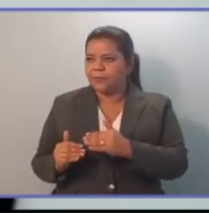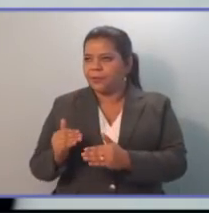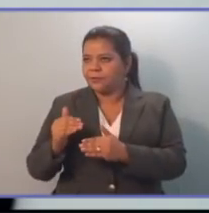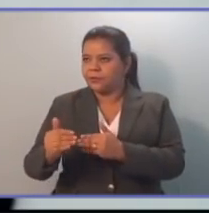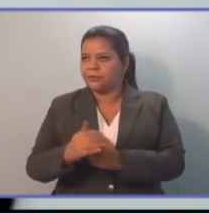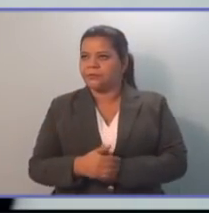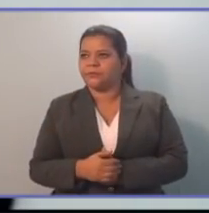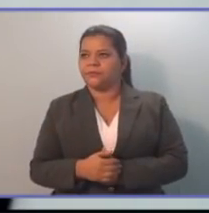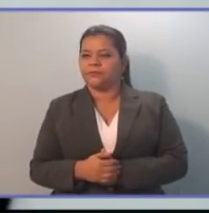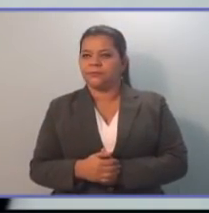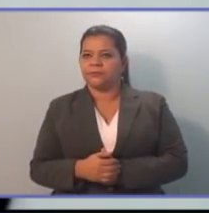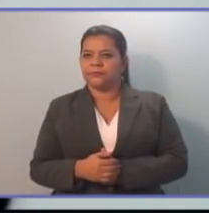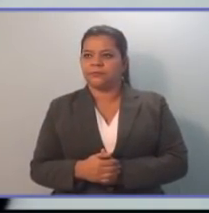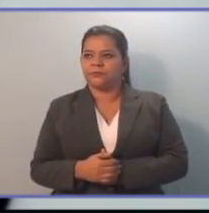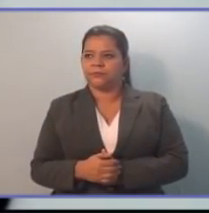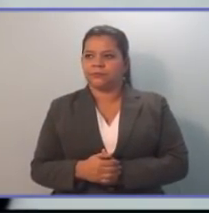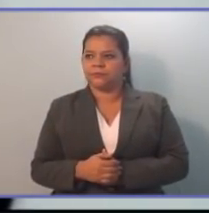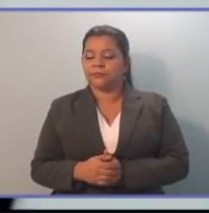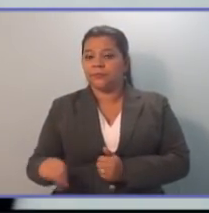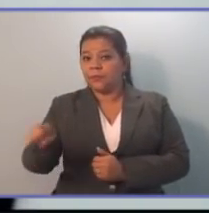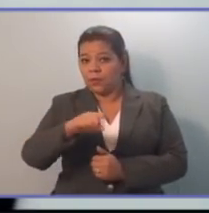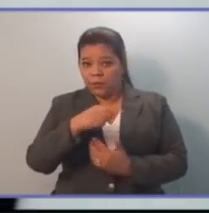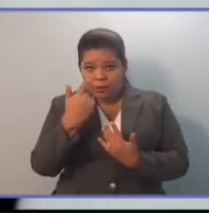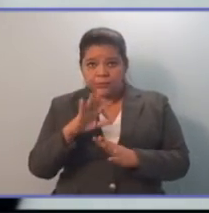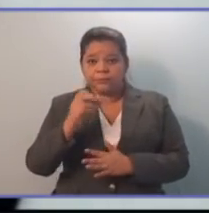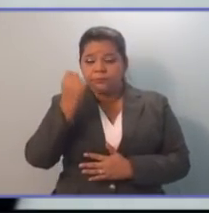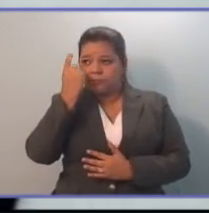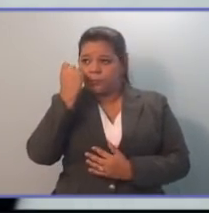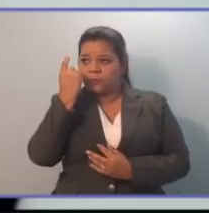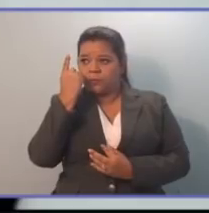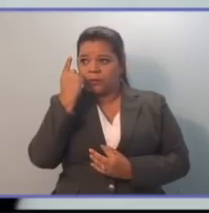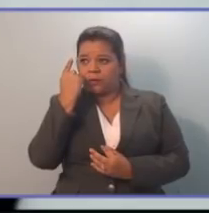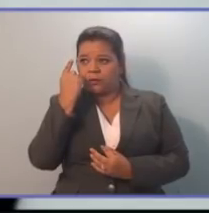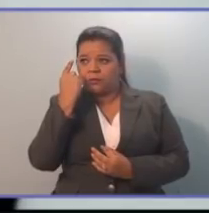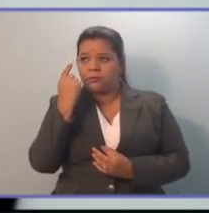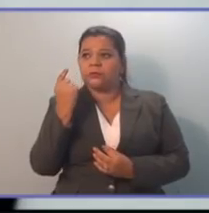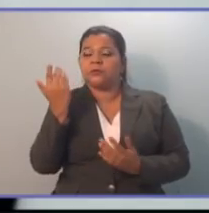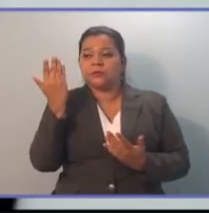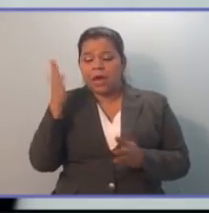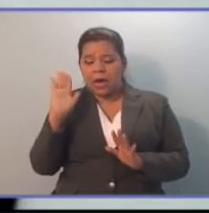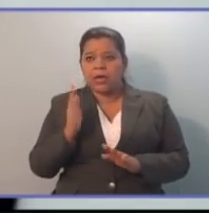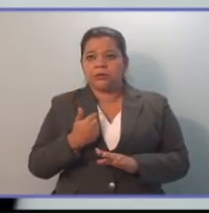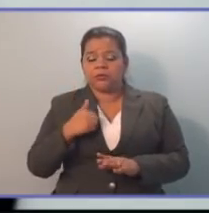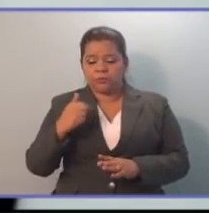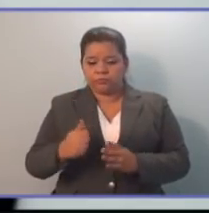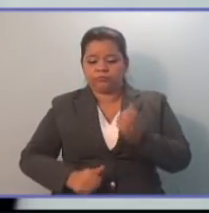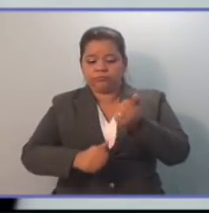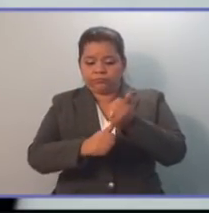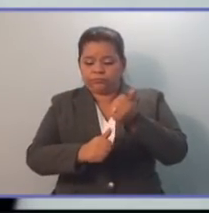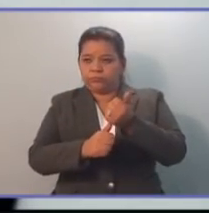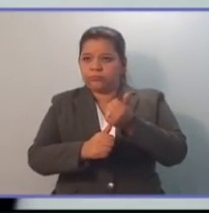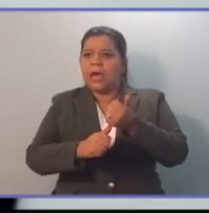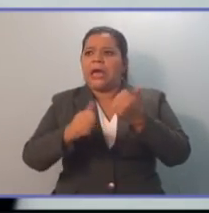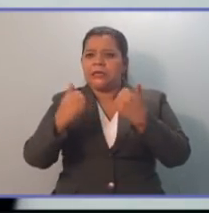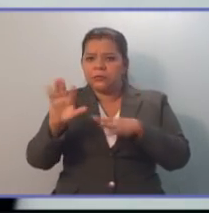elección? Como ustedes comprenderán, bueno, habiendo sido ya magistrada suplente, tengo en alguna manera